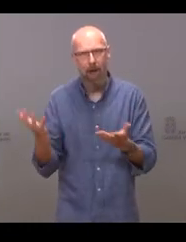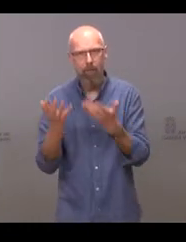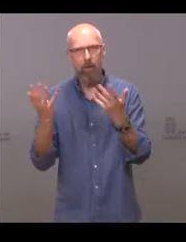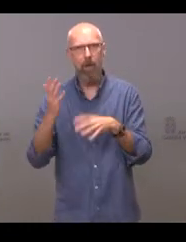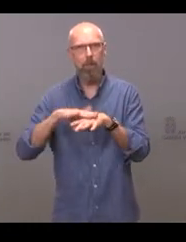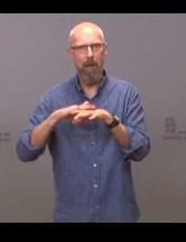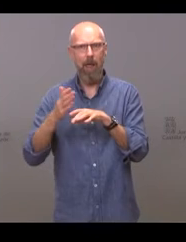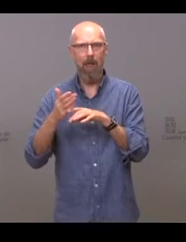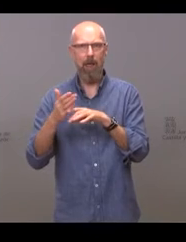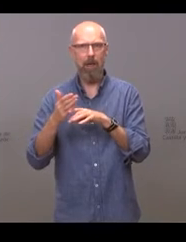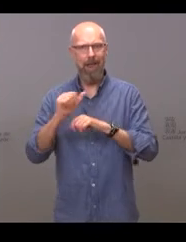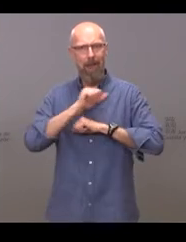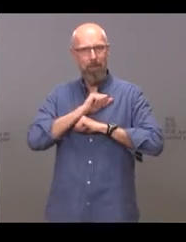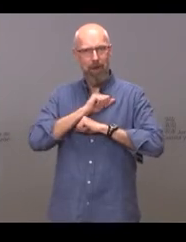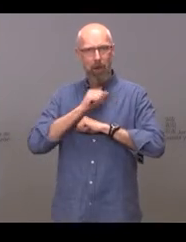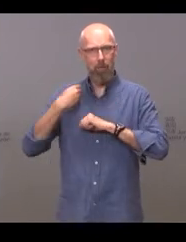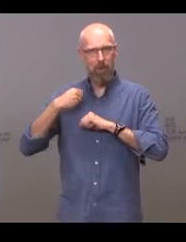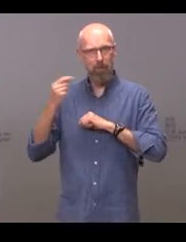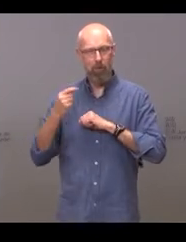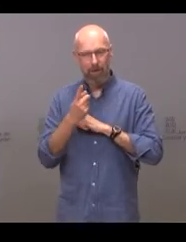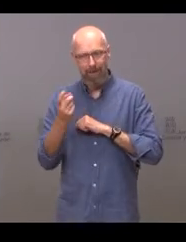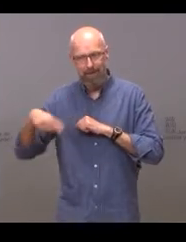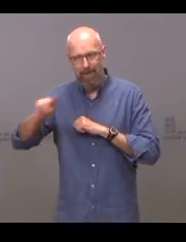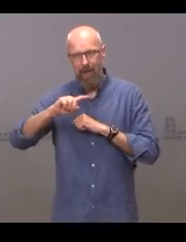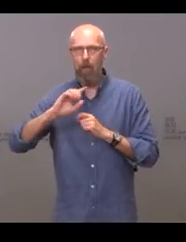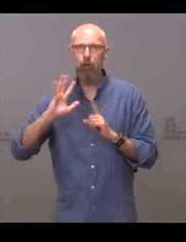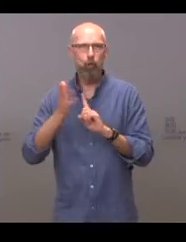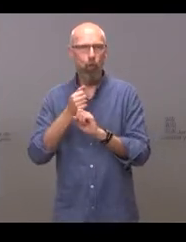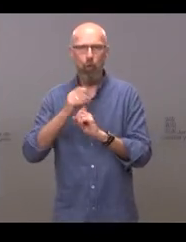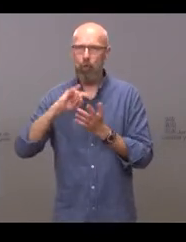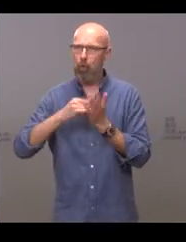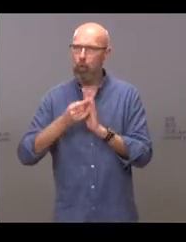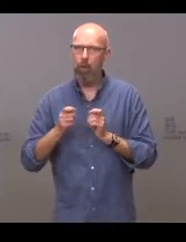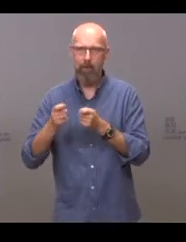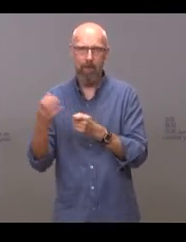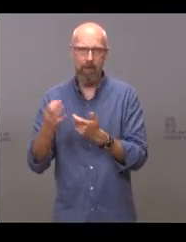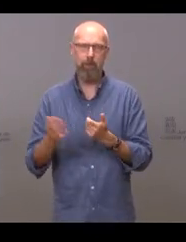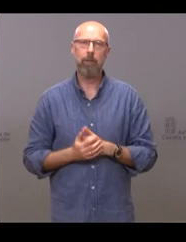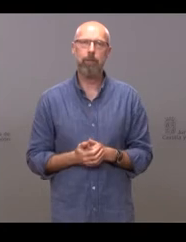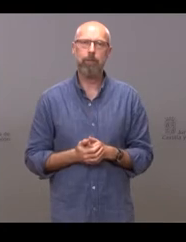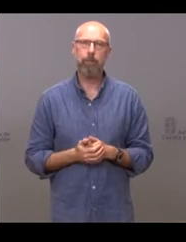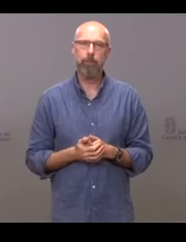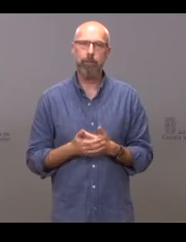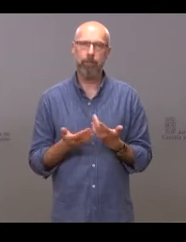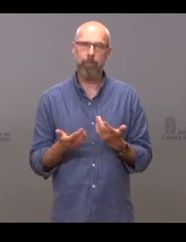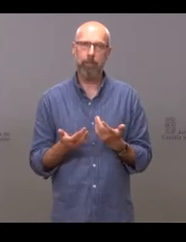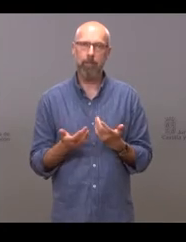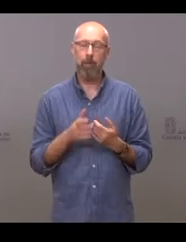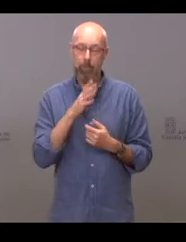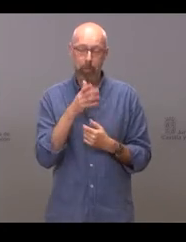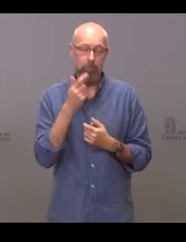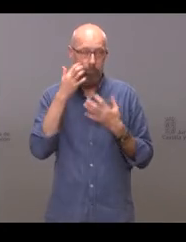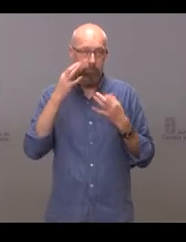caída del empleo esa situación de necesidad que sufren muchas personas fruto de la crisis ahora y estructural porque hay muchos parados